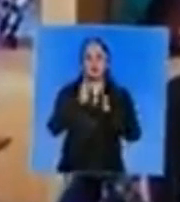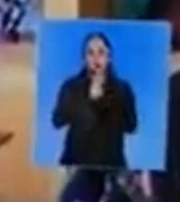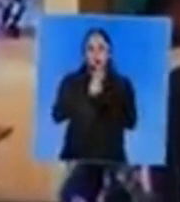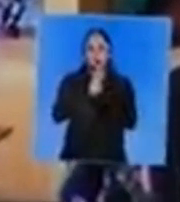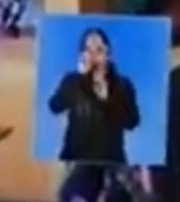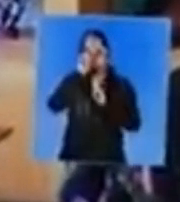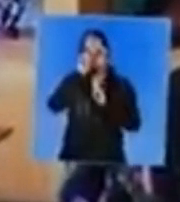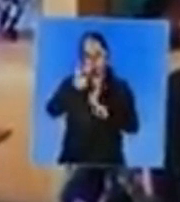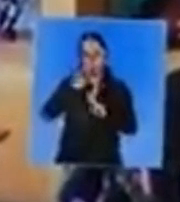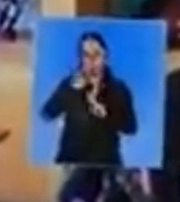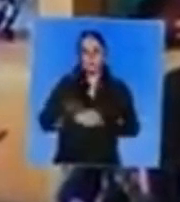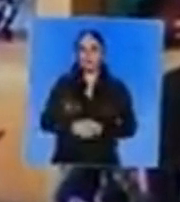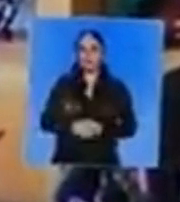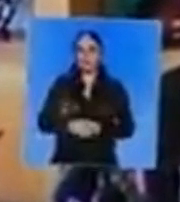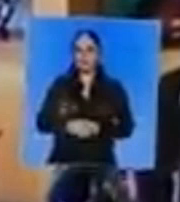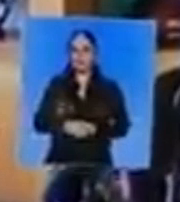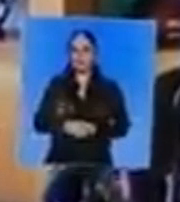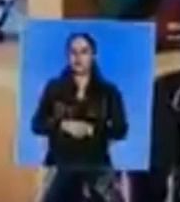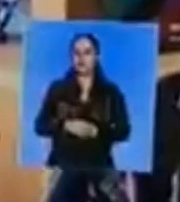Solicita